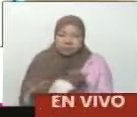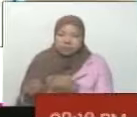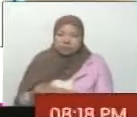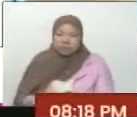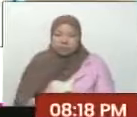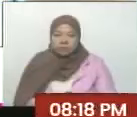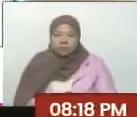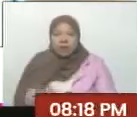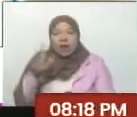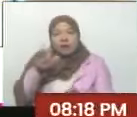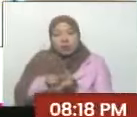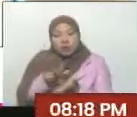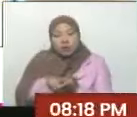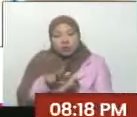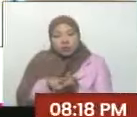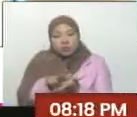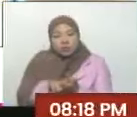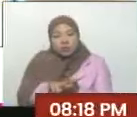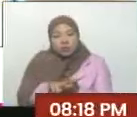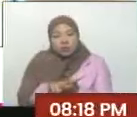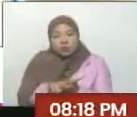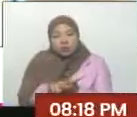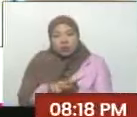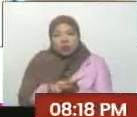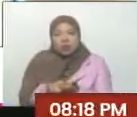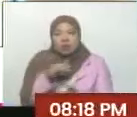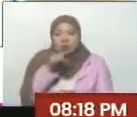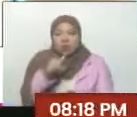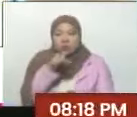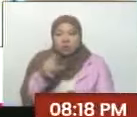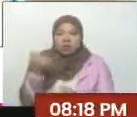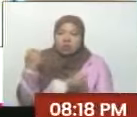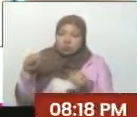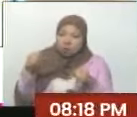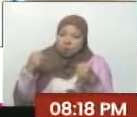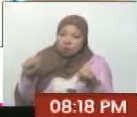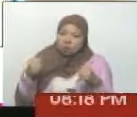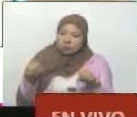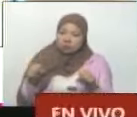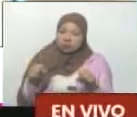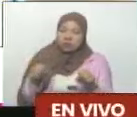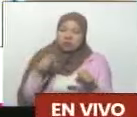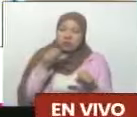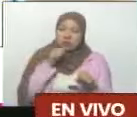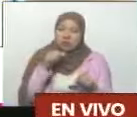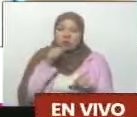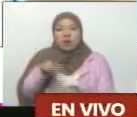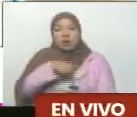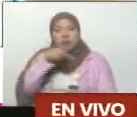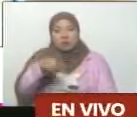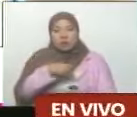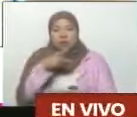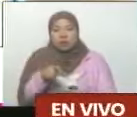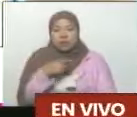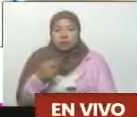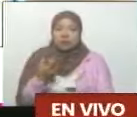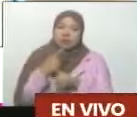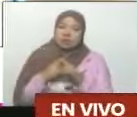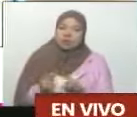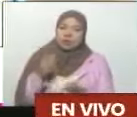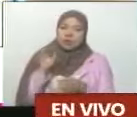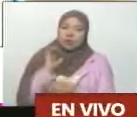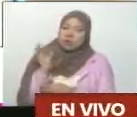a la aprobación, la cual calificó como medidas para fortalecer el marco de política monetaria. Pero el Congreso de